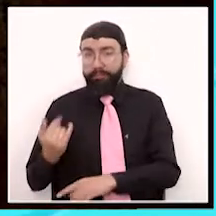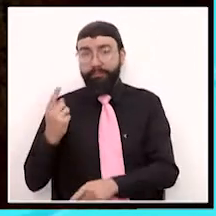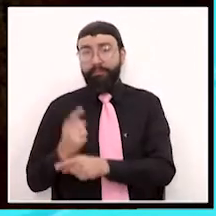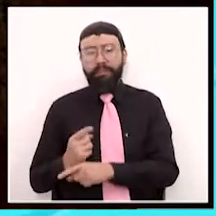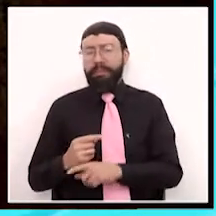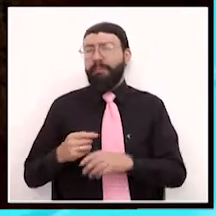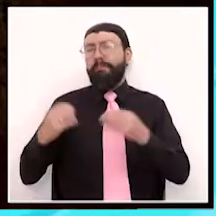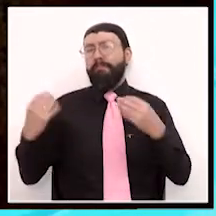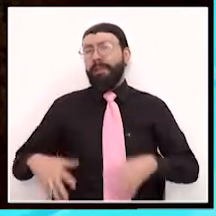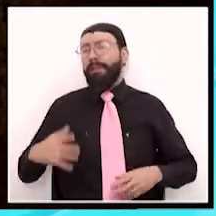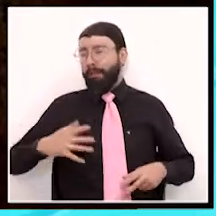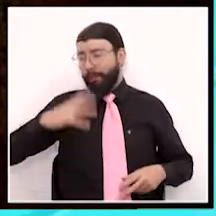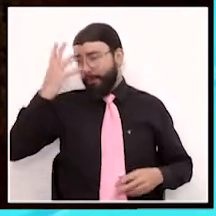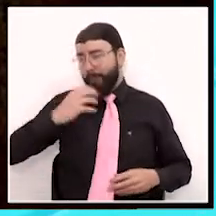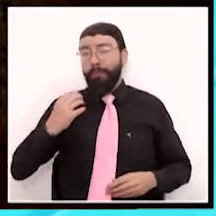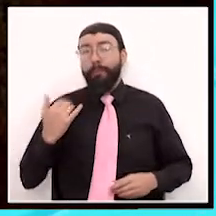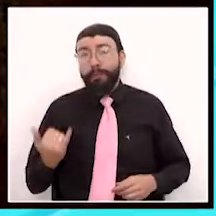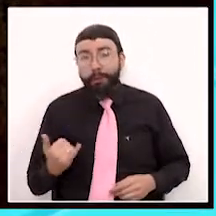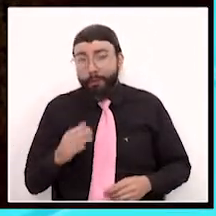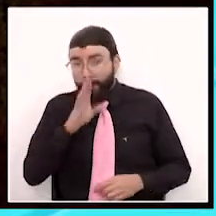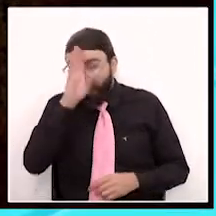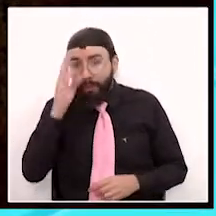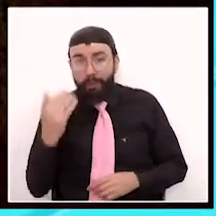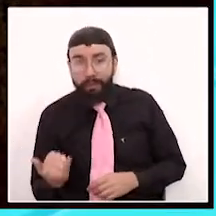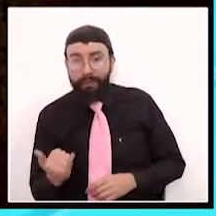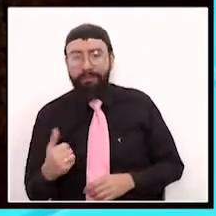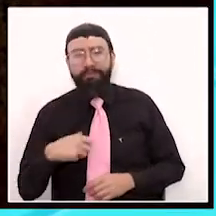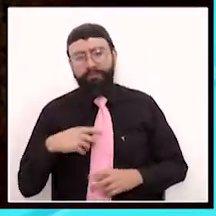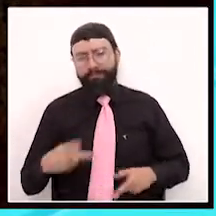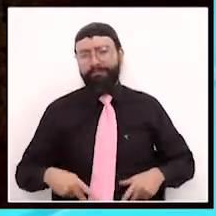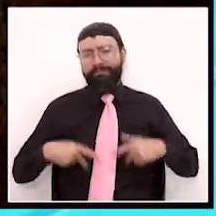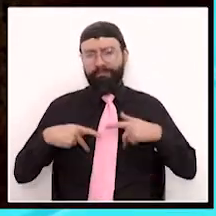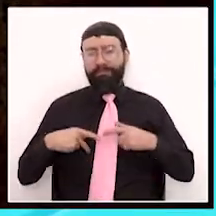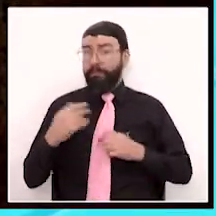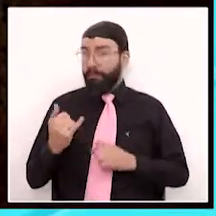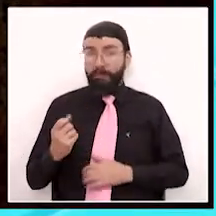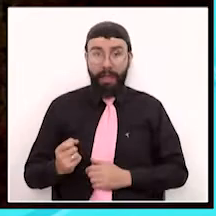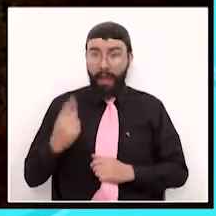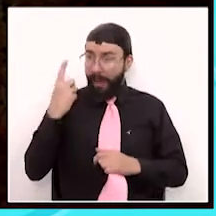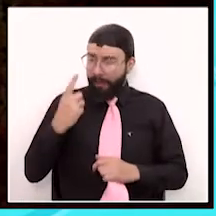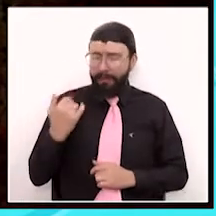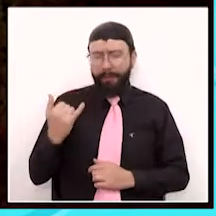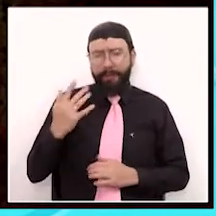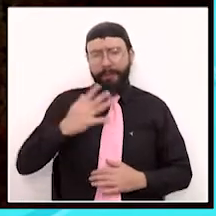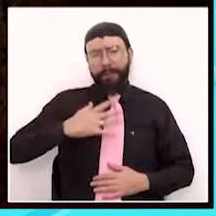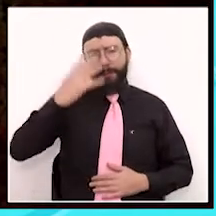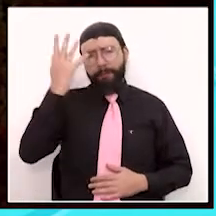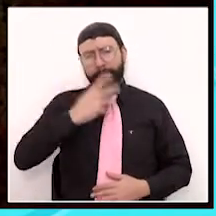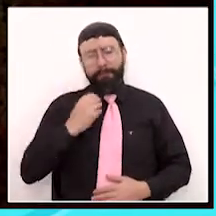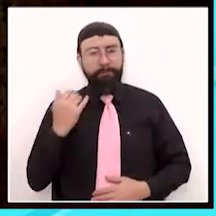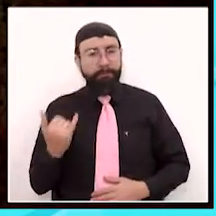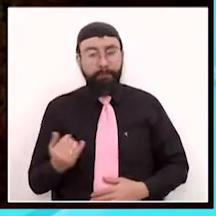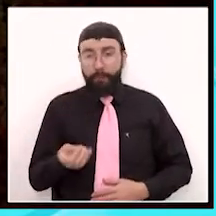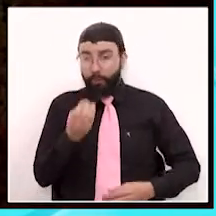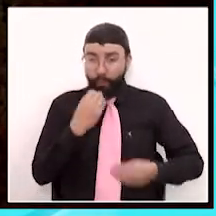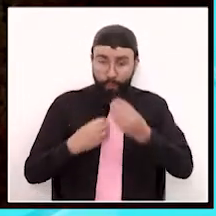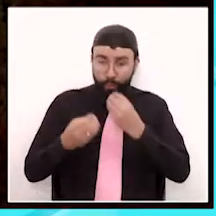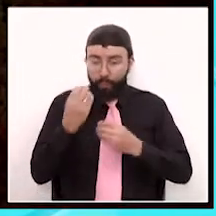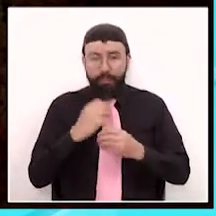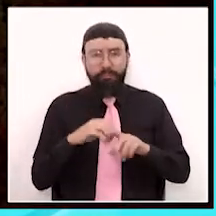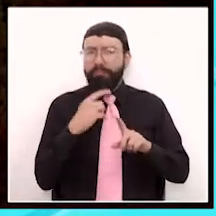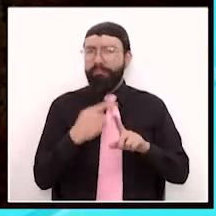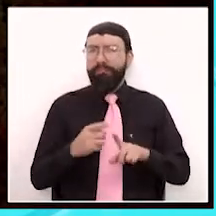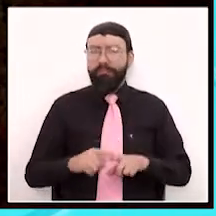linda costumbre que genera la fermentación en la vida. Y si hay algo que nos enriquezca de forma nutricional todos los